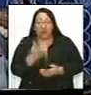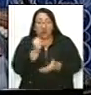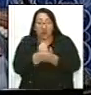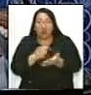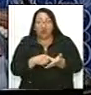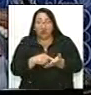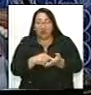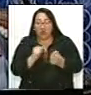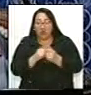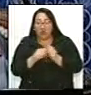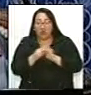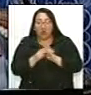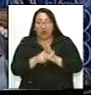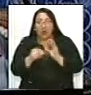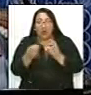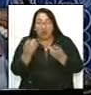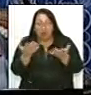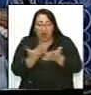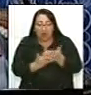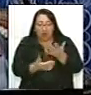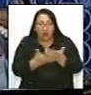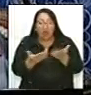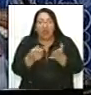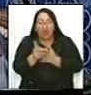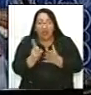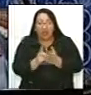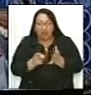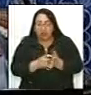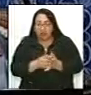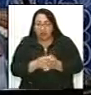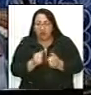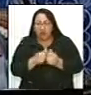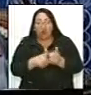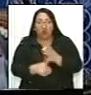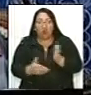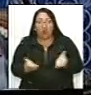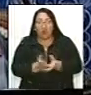acreditados con la norma en la mano, con los datos, con los